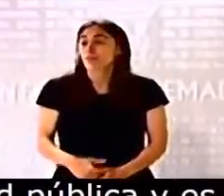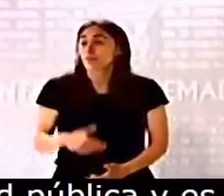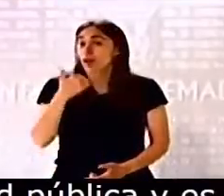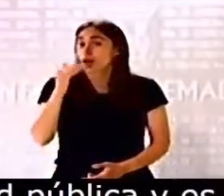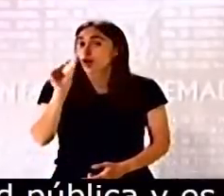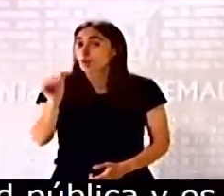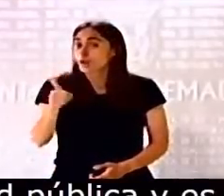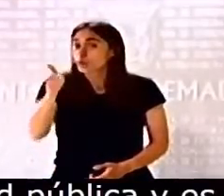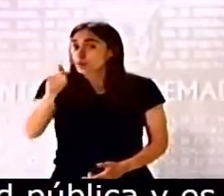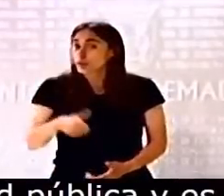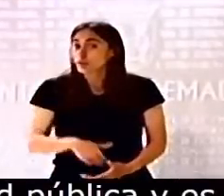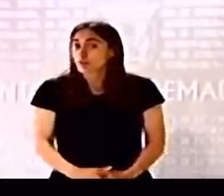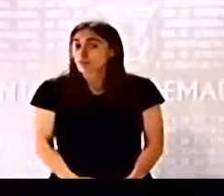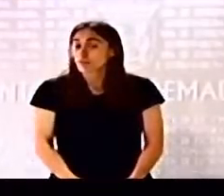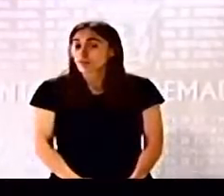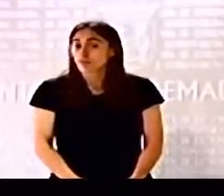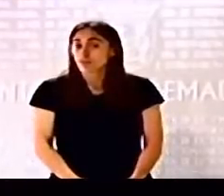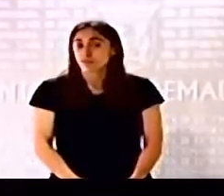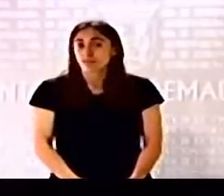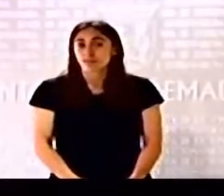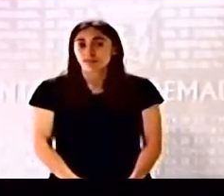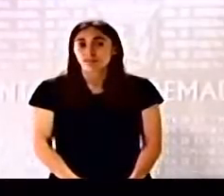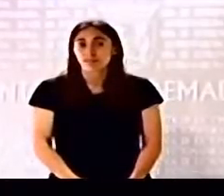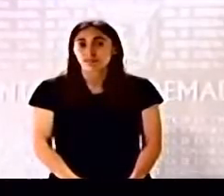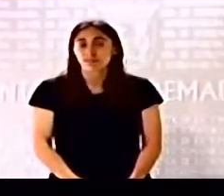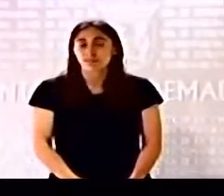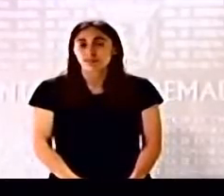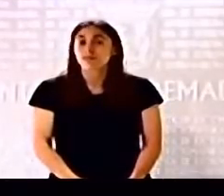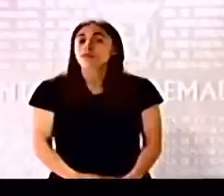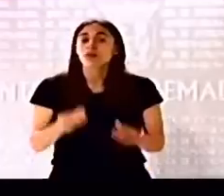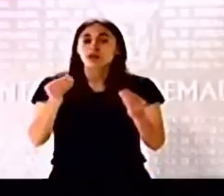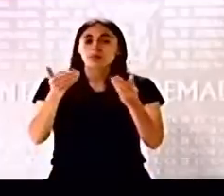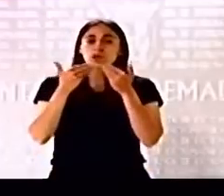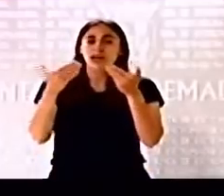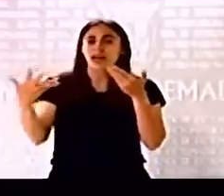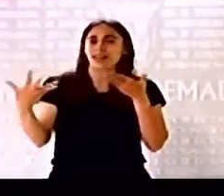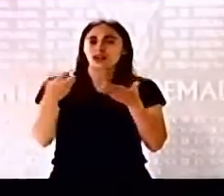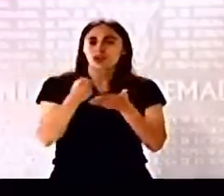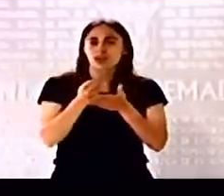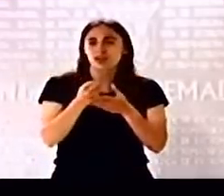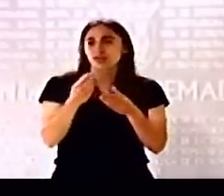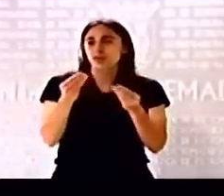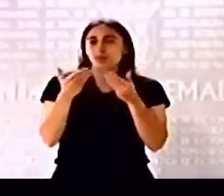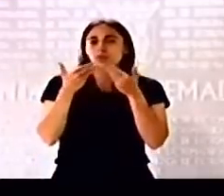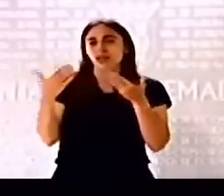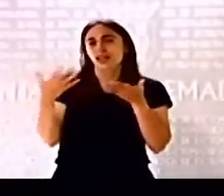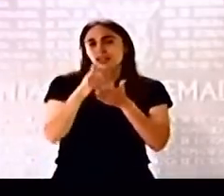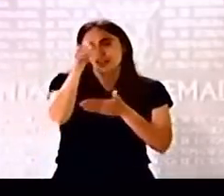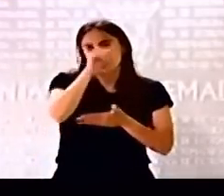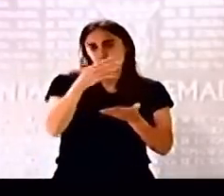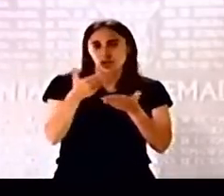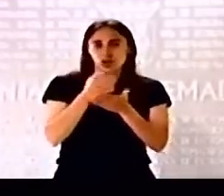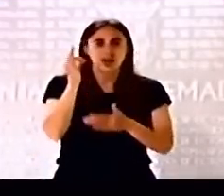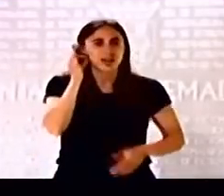¿Alguna pregunta más? Pues muchas gracias a todos. Muchísimas gracias a todos y a todas.